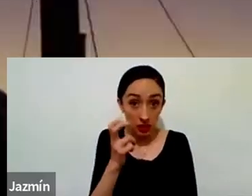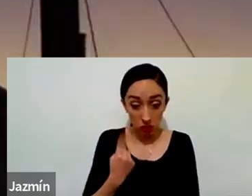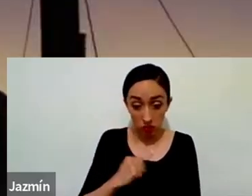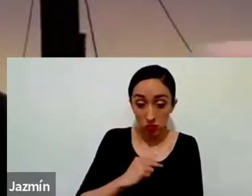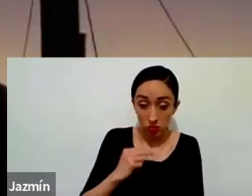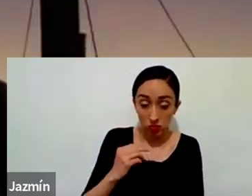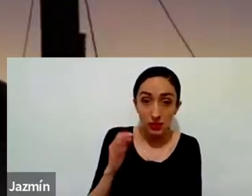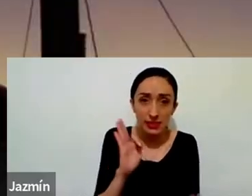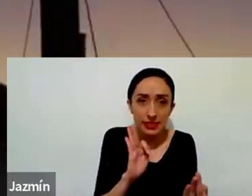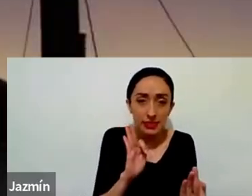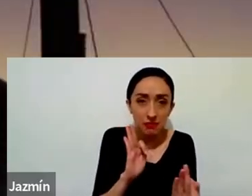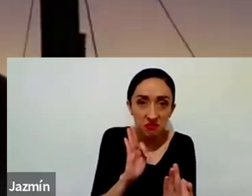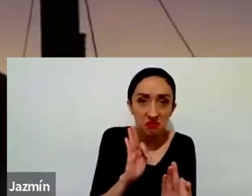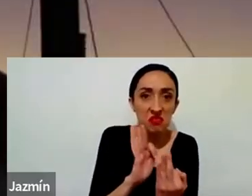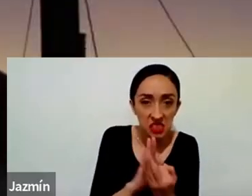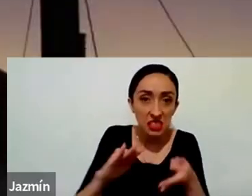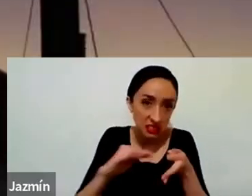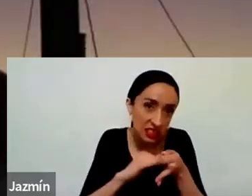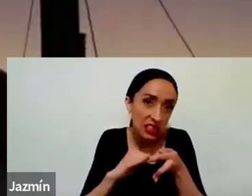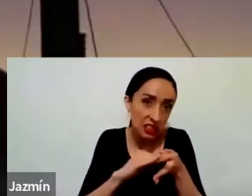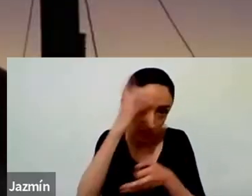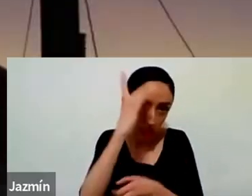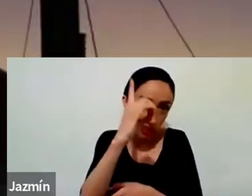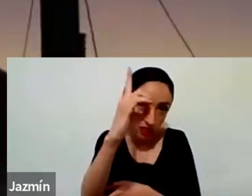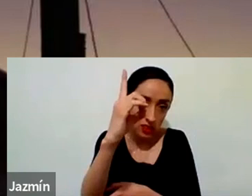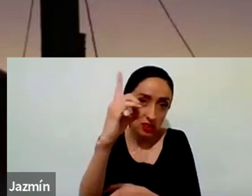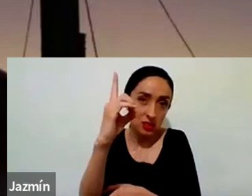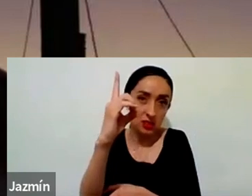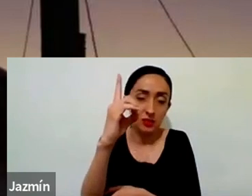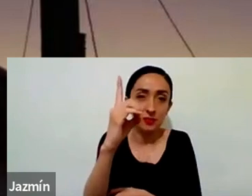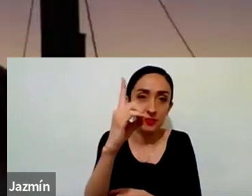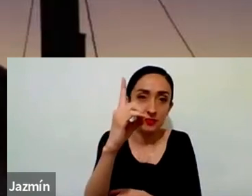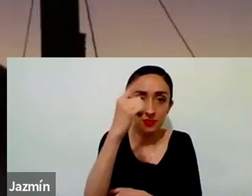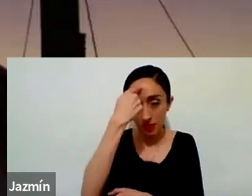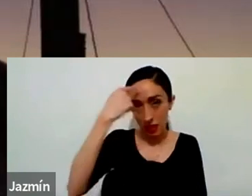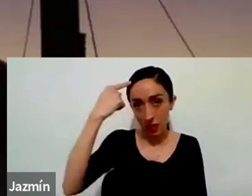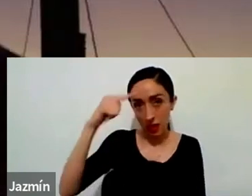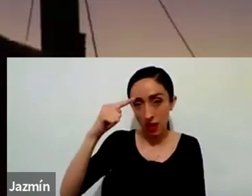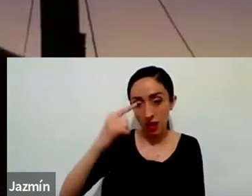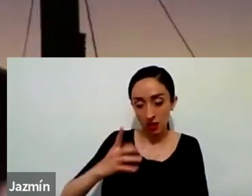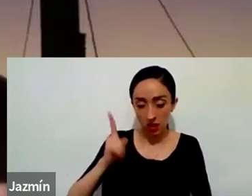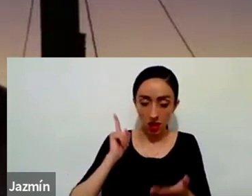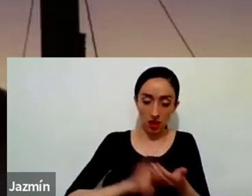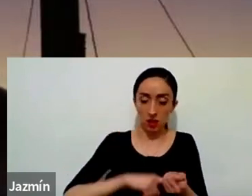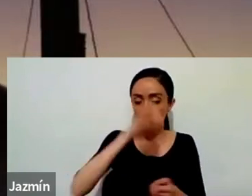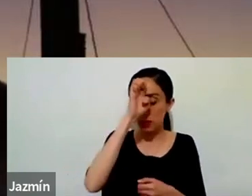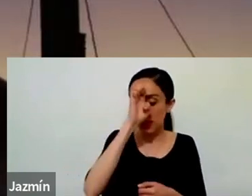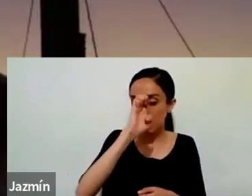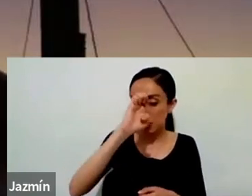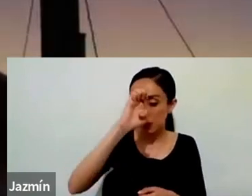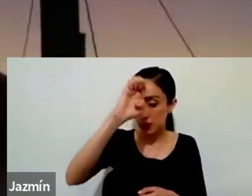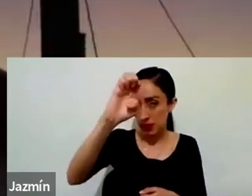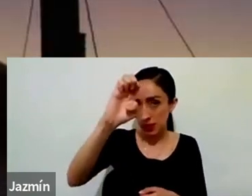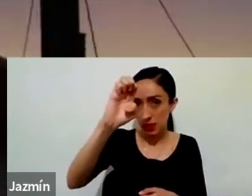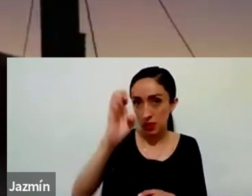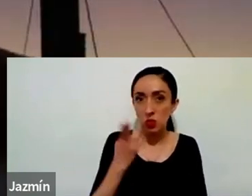Y en este espíritu de aproximarnos más a Dios, en esta pequeña plática estaremos